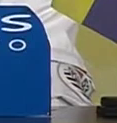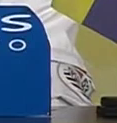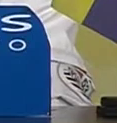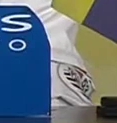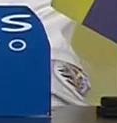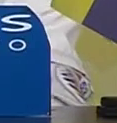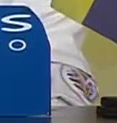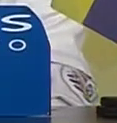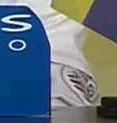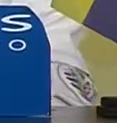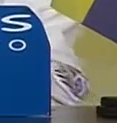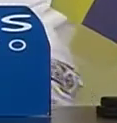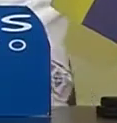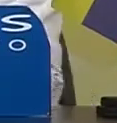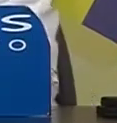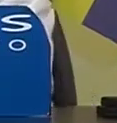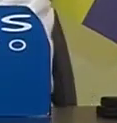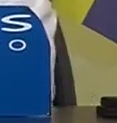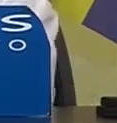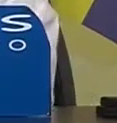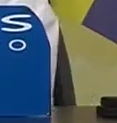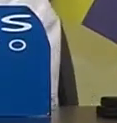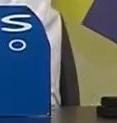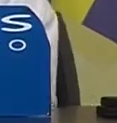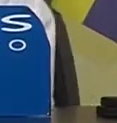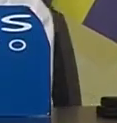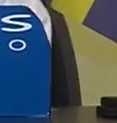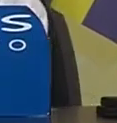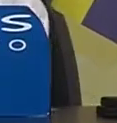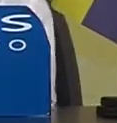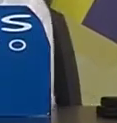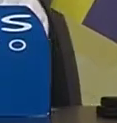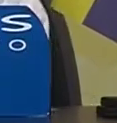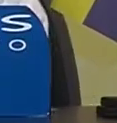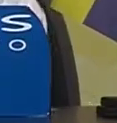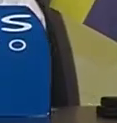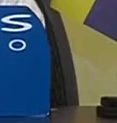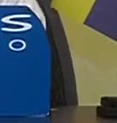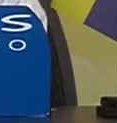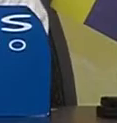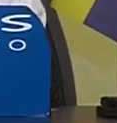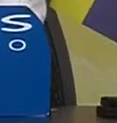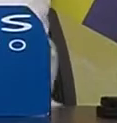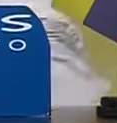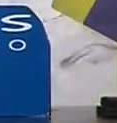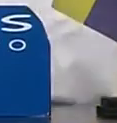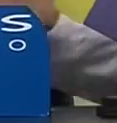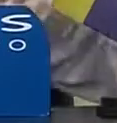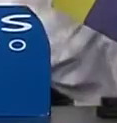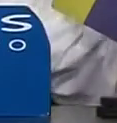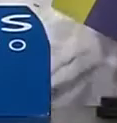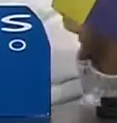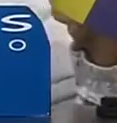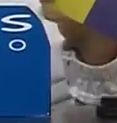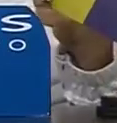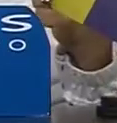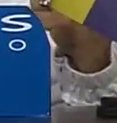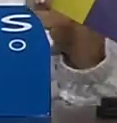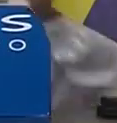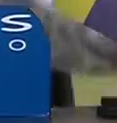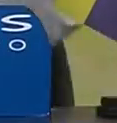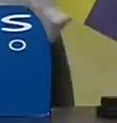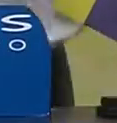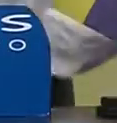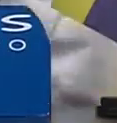ponte esta, es tuya. Y mañana te doy el resto, para que estés bien equipado, para llegar al Polo